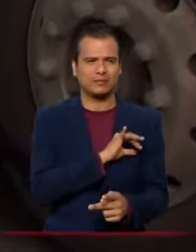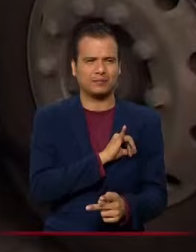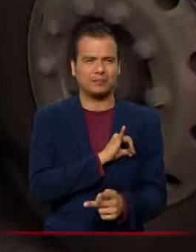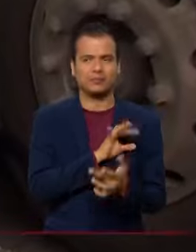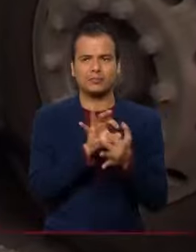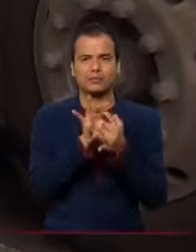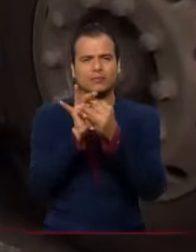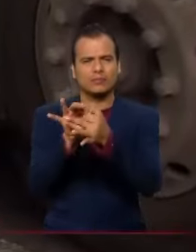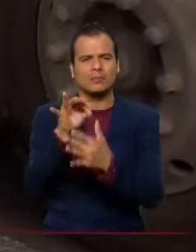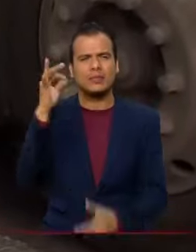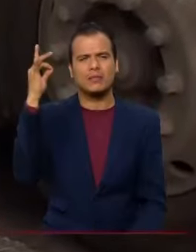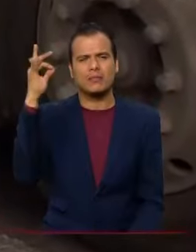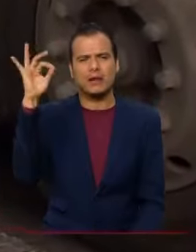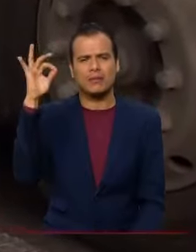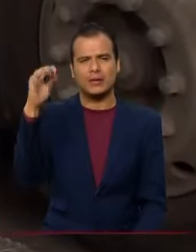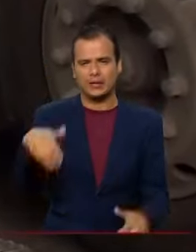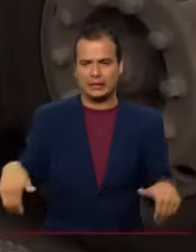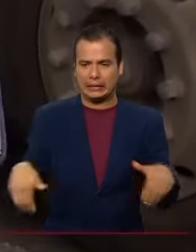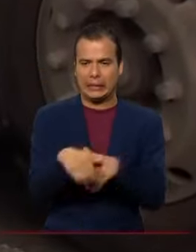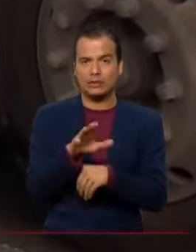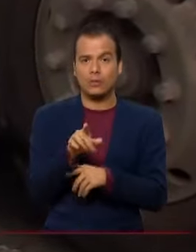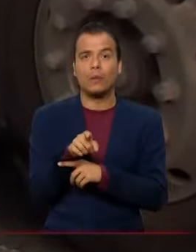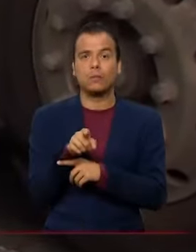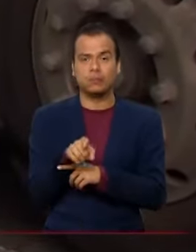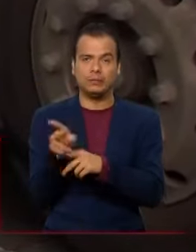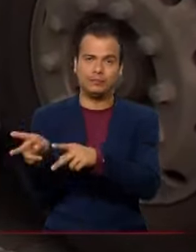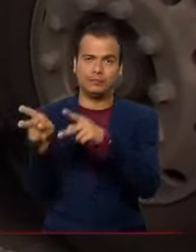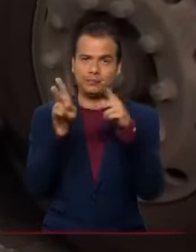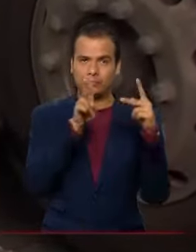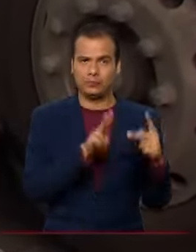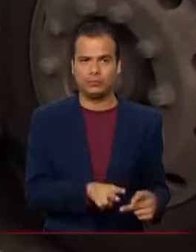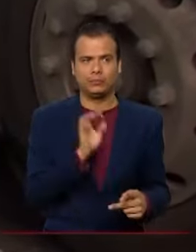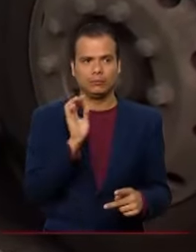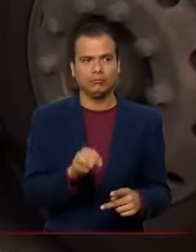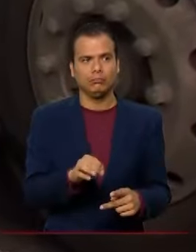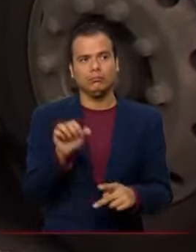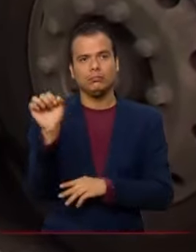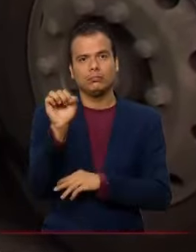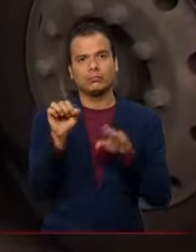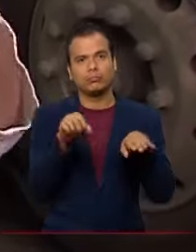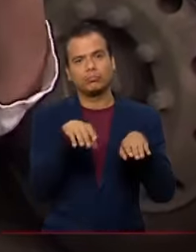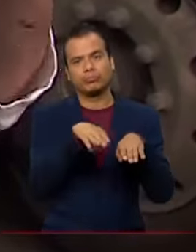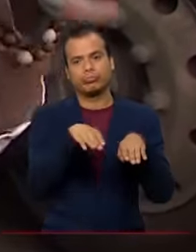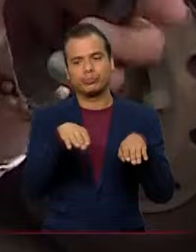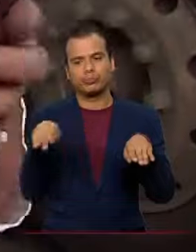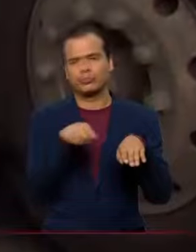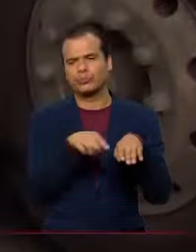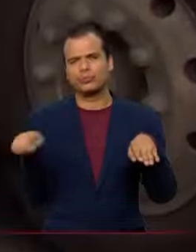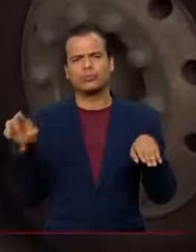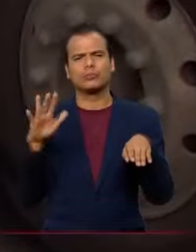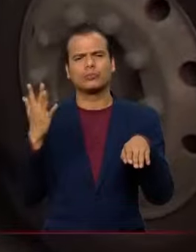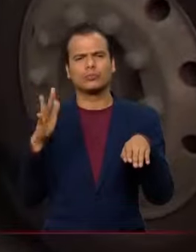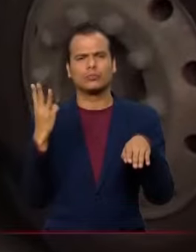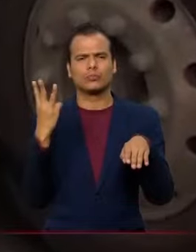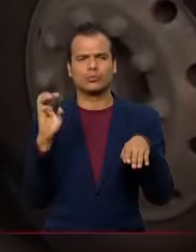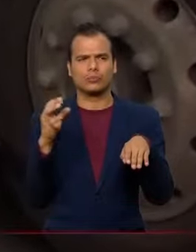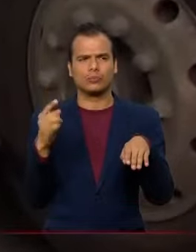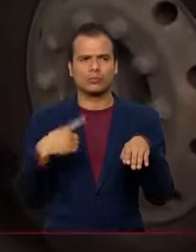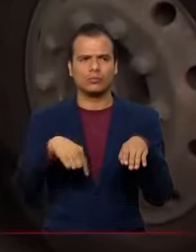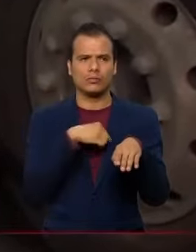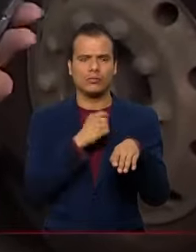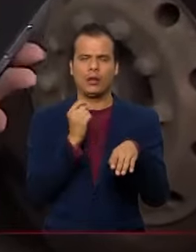para comunicarse con esa ciudad, hay una treintena de vehículos, pero no sabemos, solo los que están adelante, nosotros estamos prácticamente en la